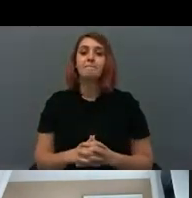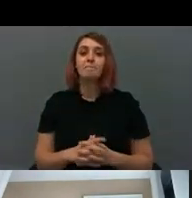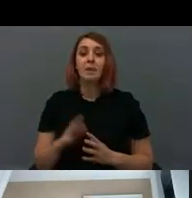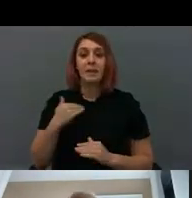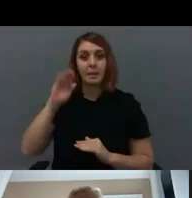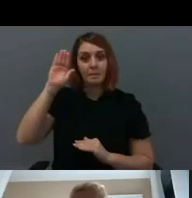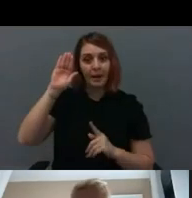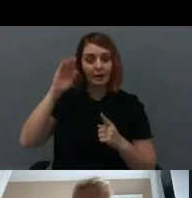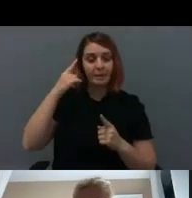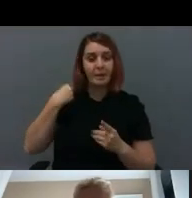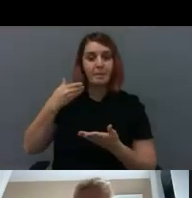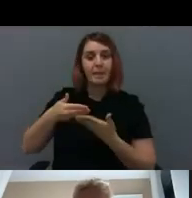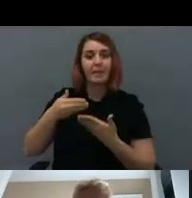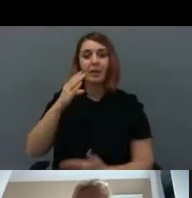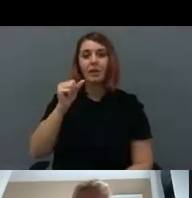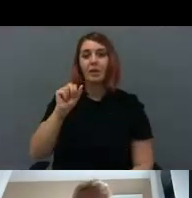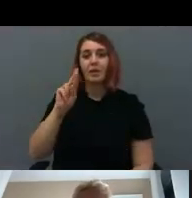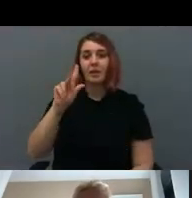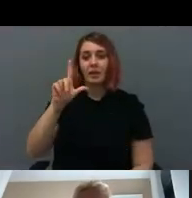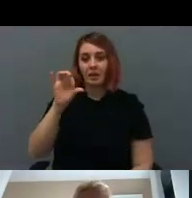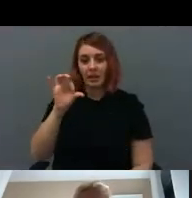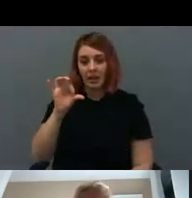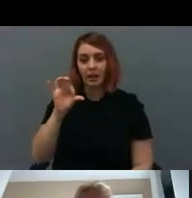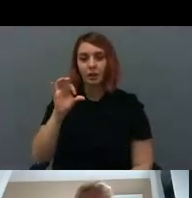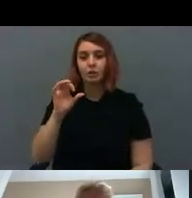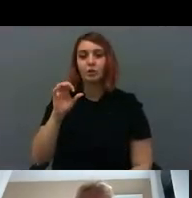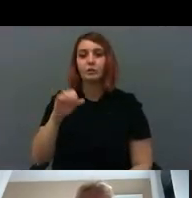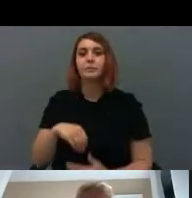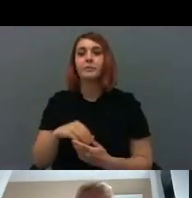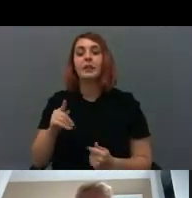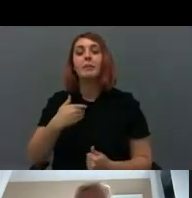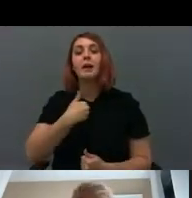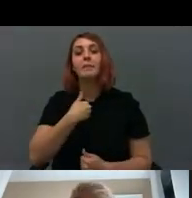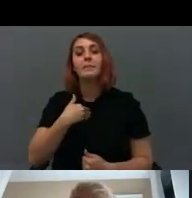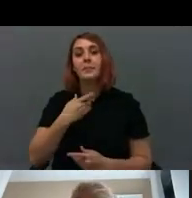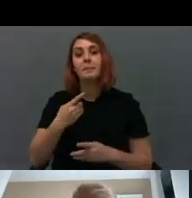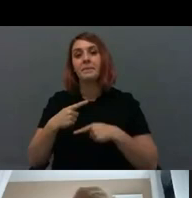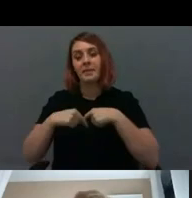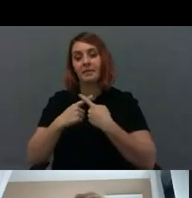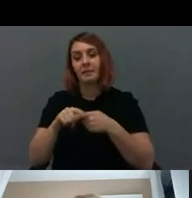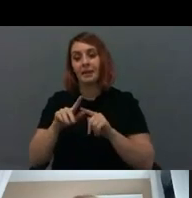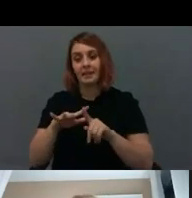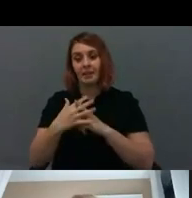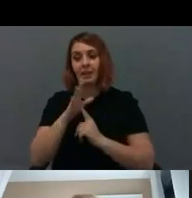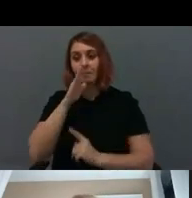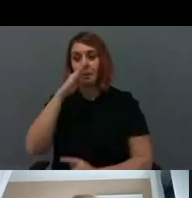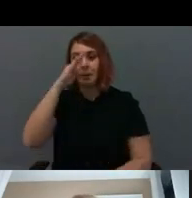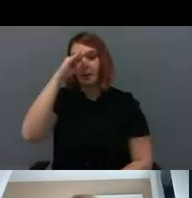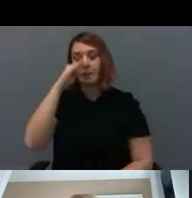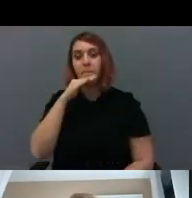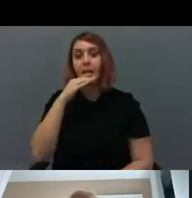por parte de Carlos Robles Santos, que en relación al papel de las familias, en este caso a los padres, dice: hay